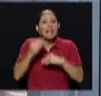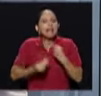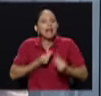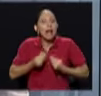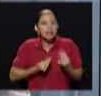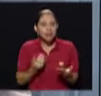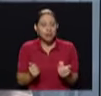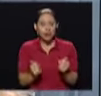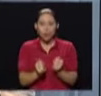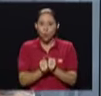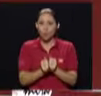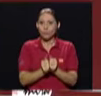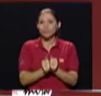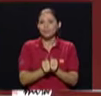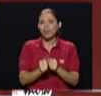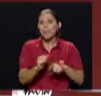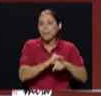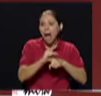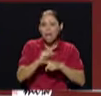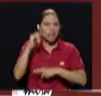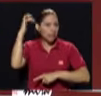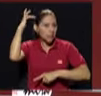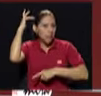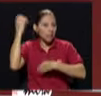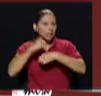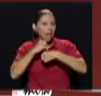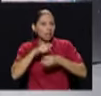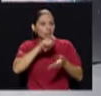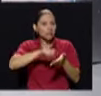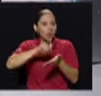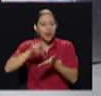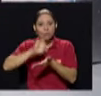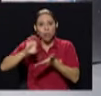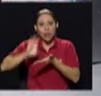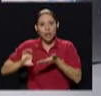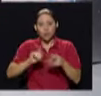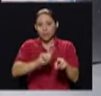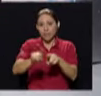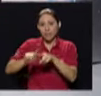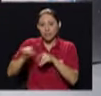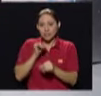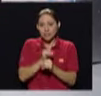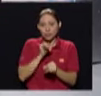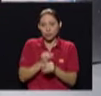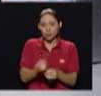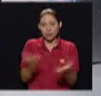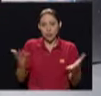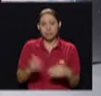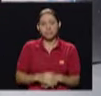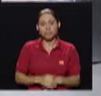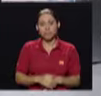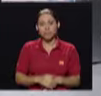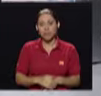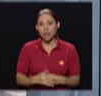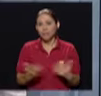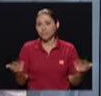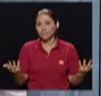reaccionar, con las prácticas que se hacen en las escuelas, colegios y otras instituciones del Estado.